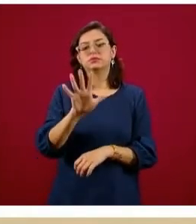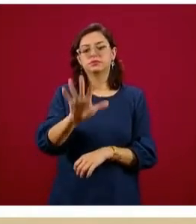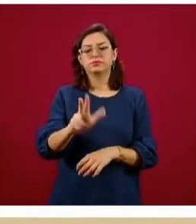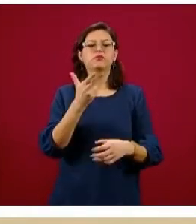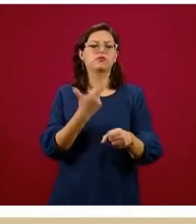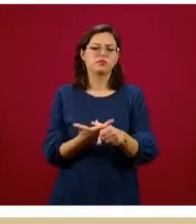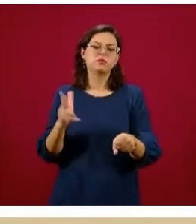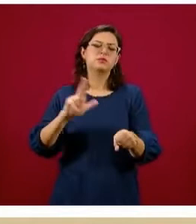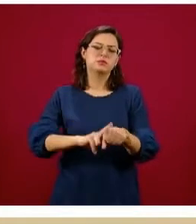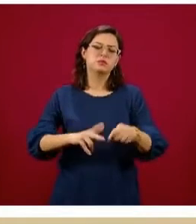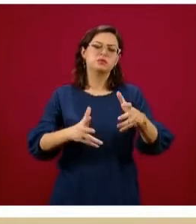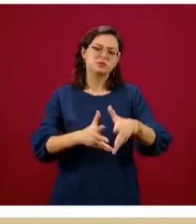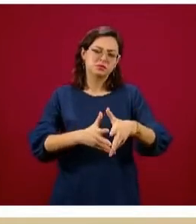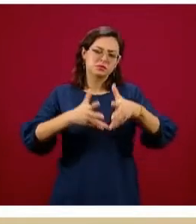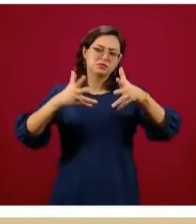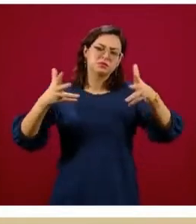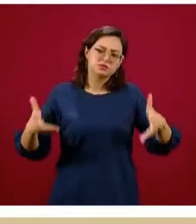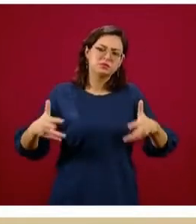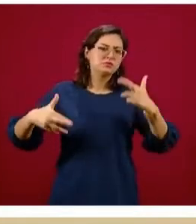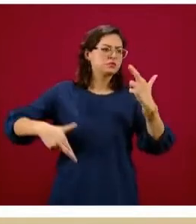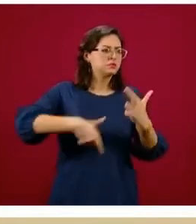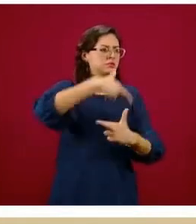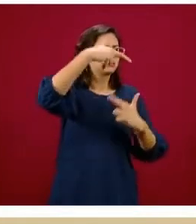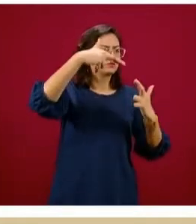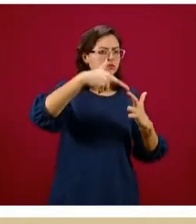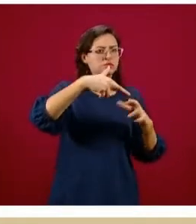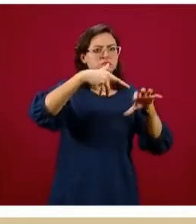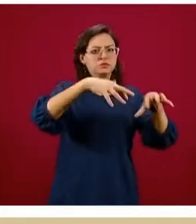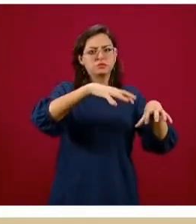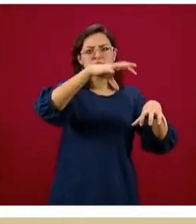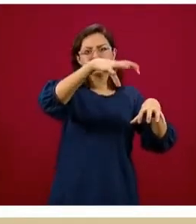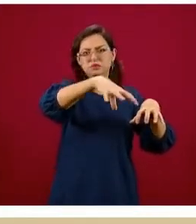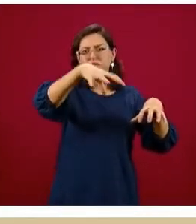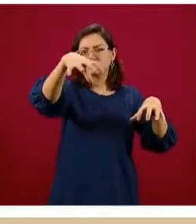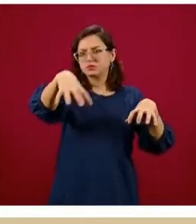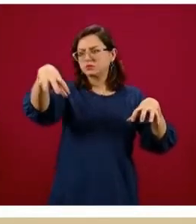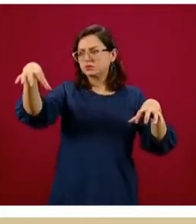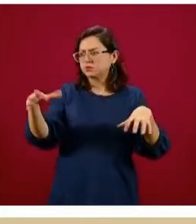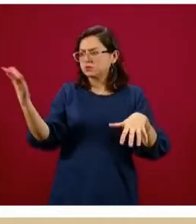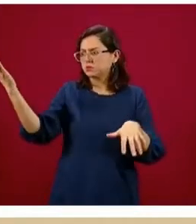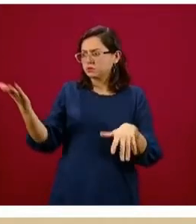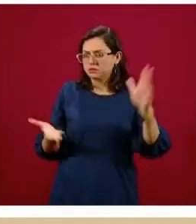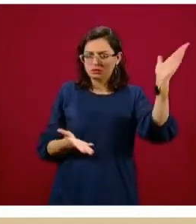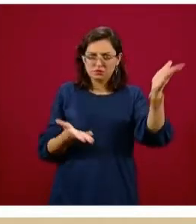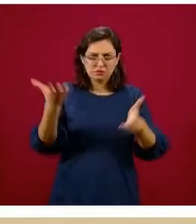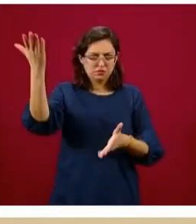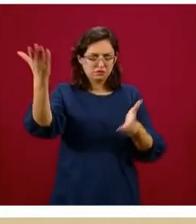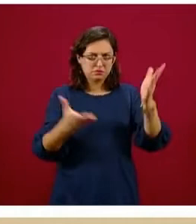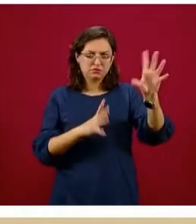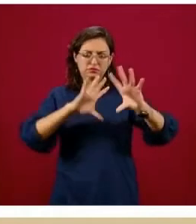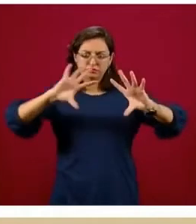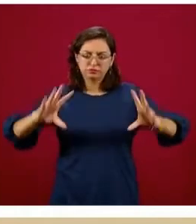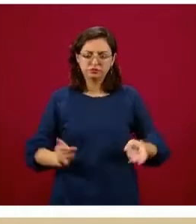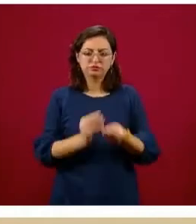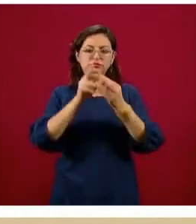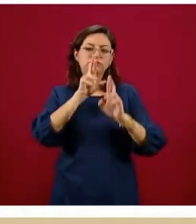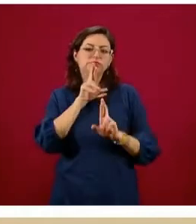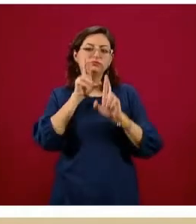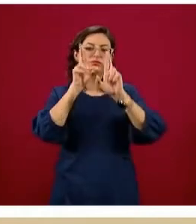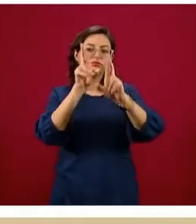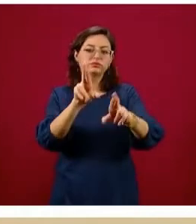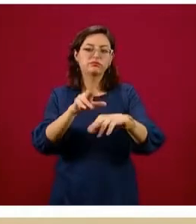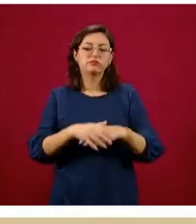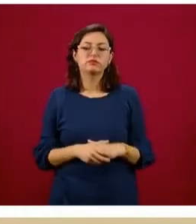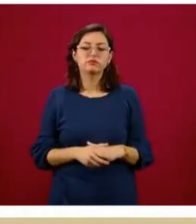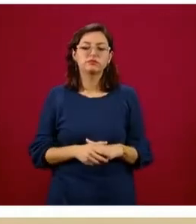grandes que también concentran de manera regional pruebas que mandan de las unidades del sector. La diferencia de la suma entre